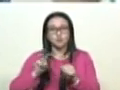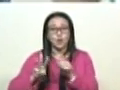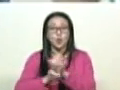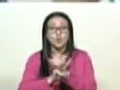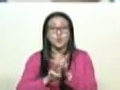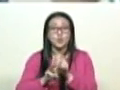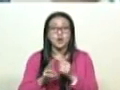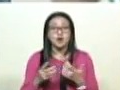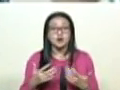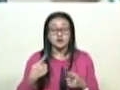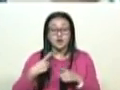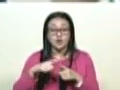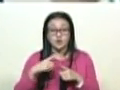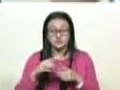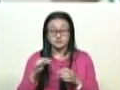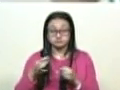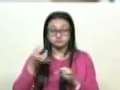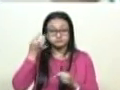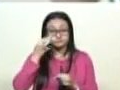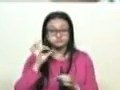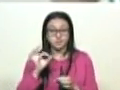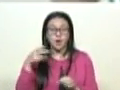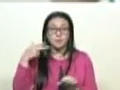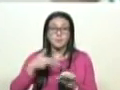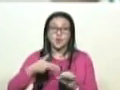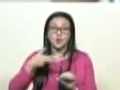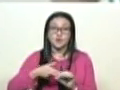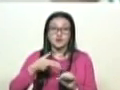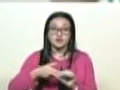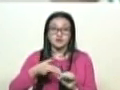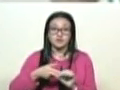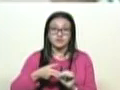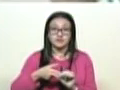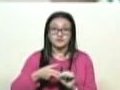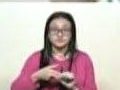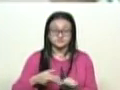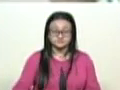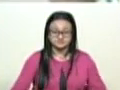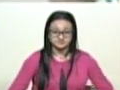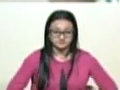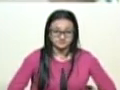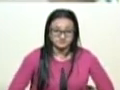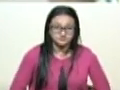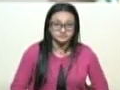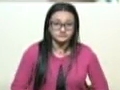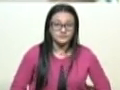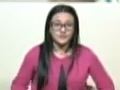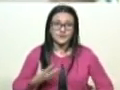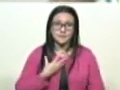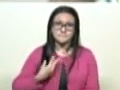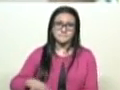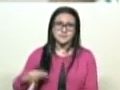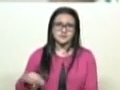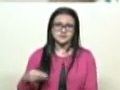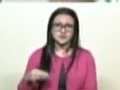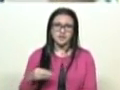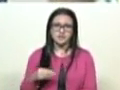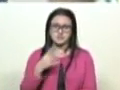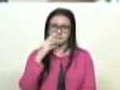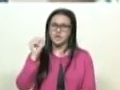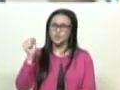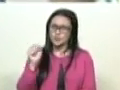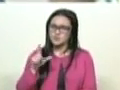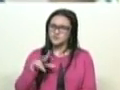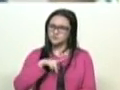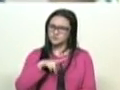granjas de las criptomonedas, en particular del petro como moneda que se suma. El presidente Maduro ha invitado al Portugal a sumarse también